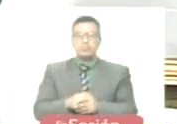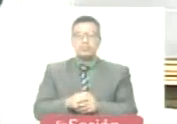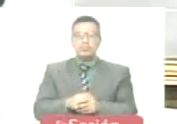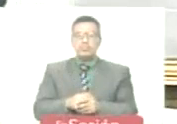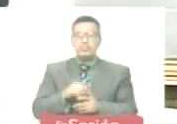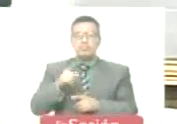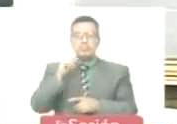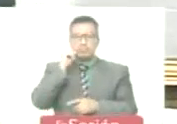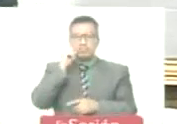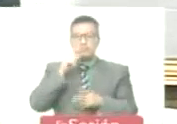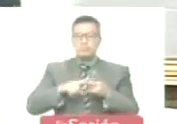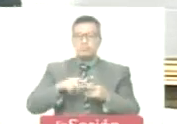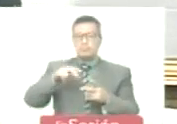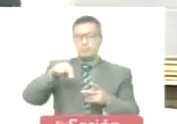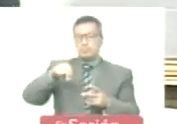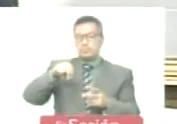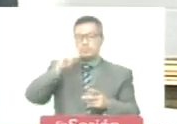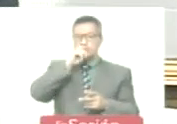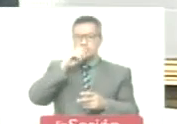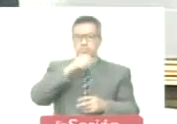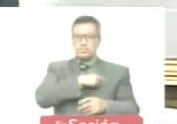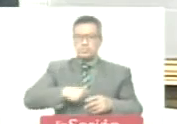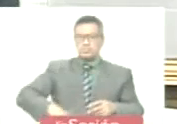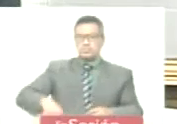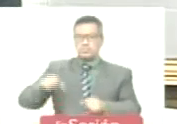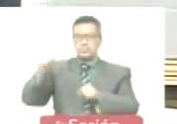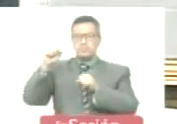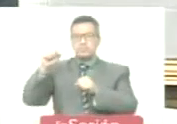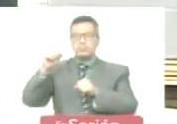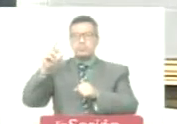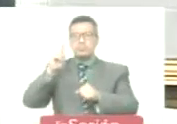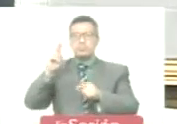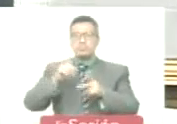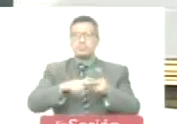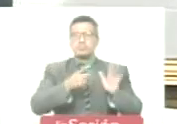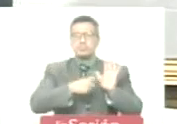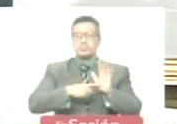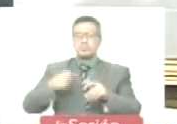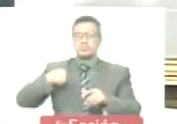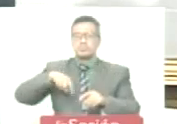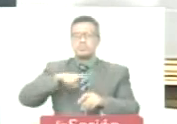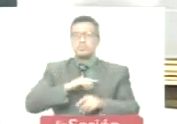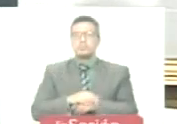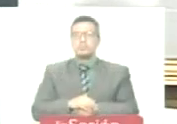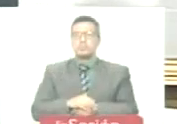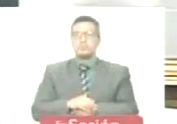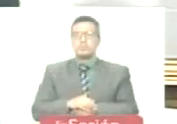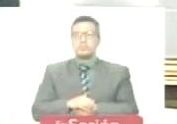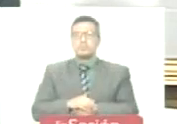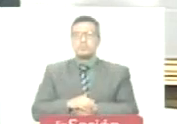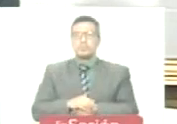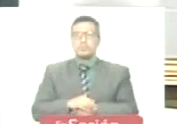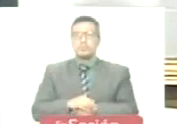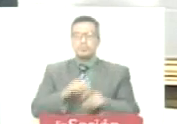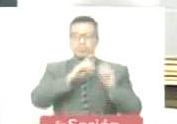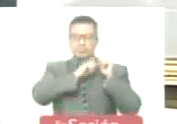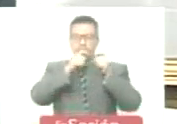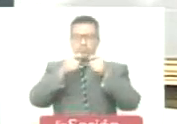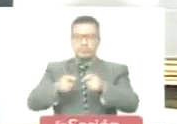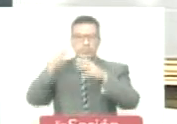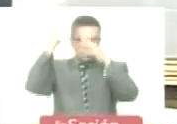que el ciudadano Nicolás Maduro Moros, presidente constitucional de la República Bolivariana de Venezuela, lo designe